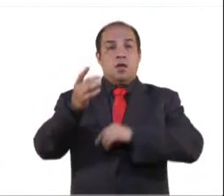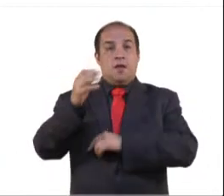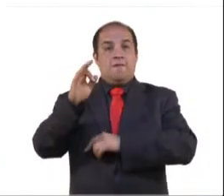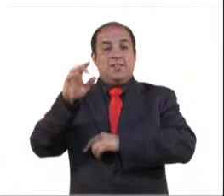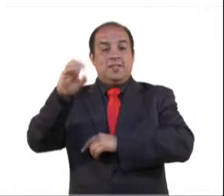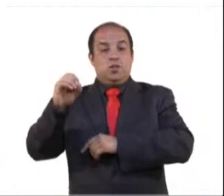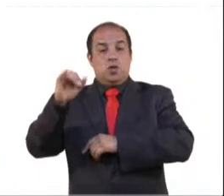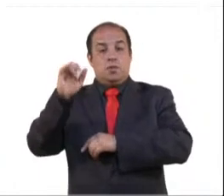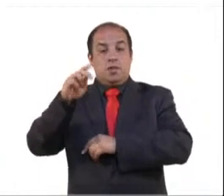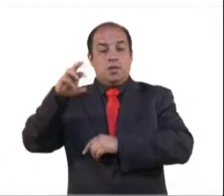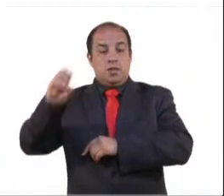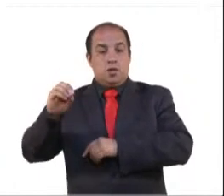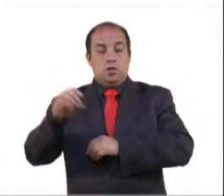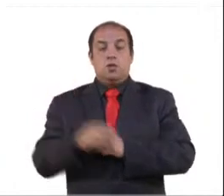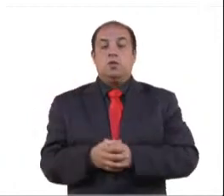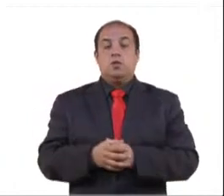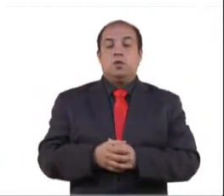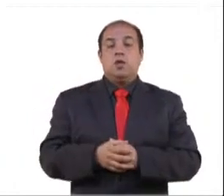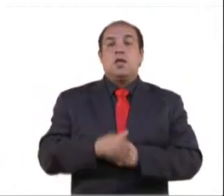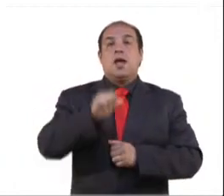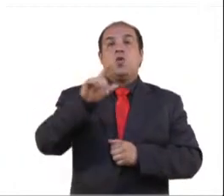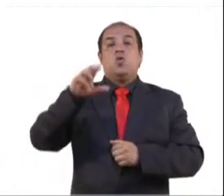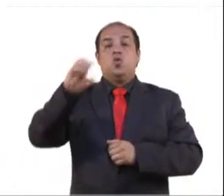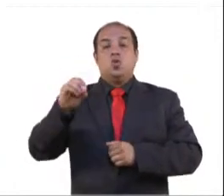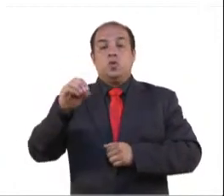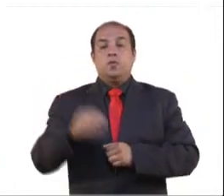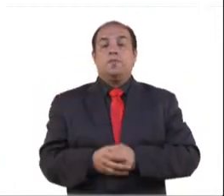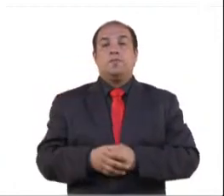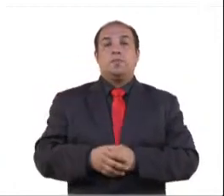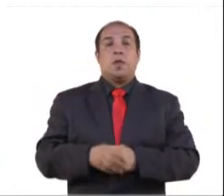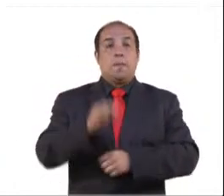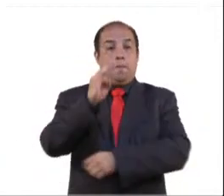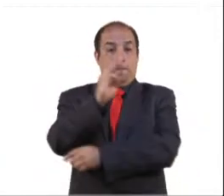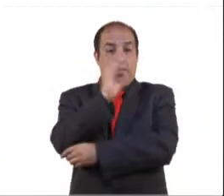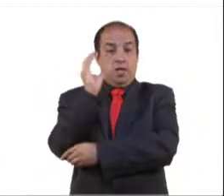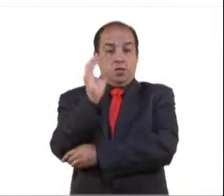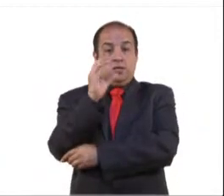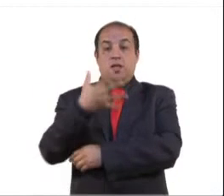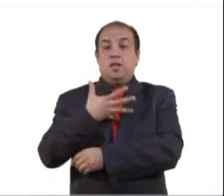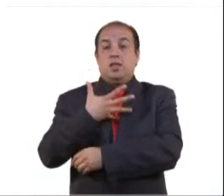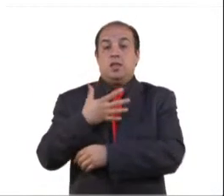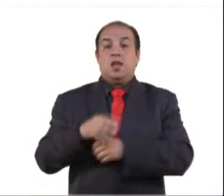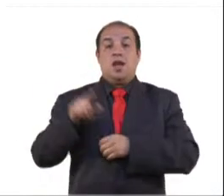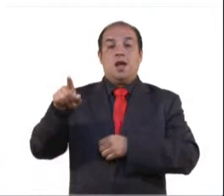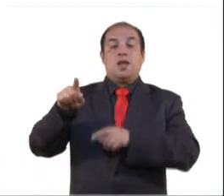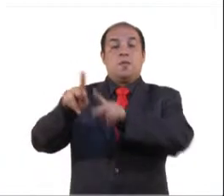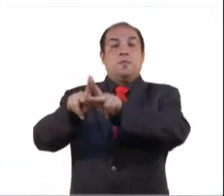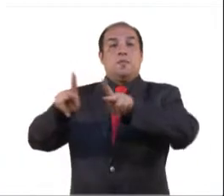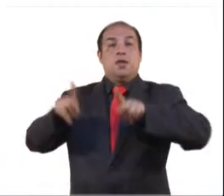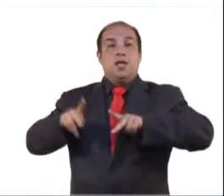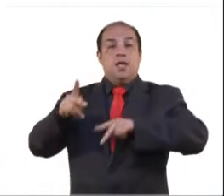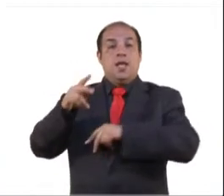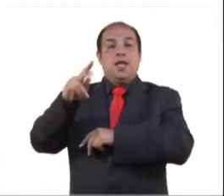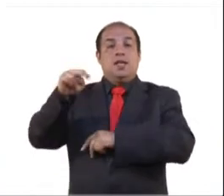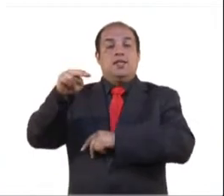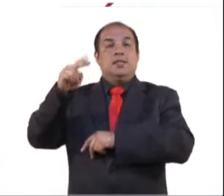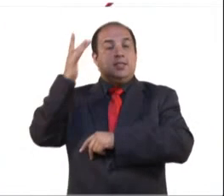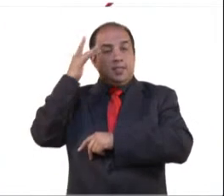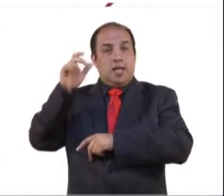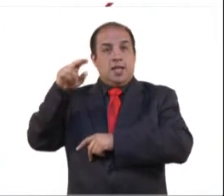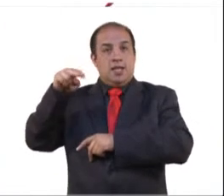En Magdalena Contreras, nuestra sede fija está en la Escuela Superior de Guerra y se va a habilitar otro módulo en la Explanada de San Nicolás